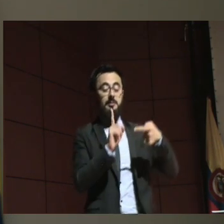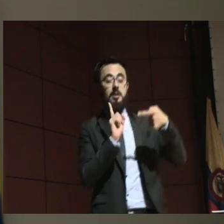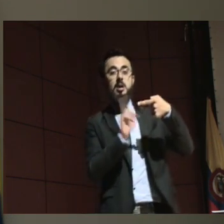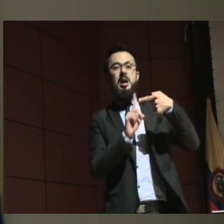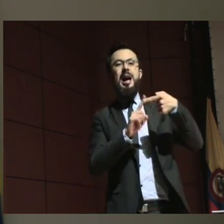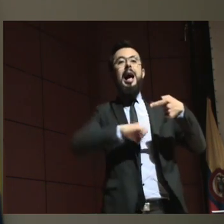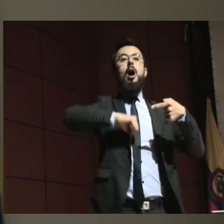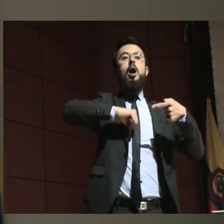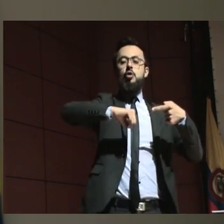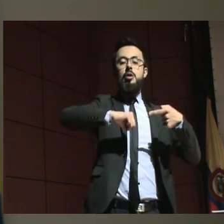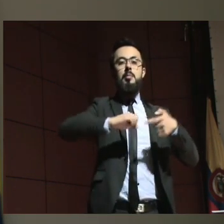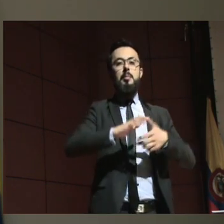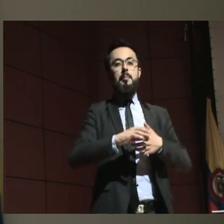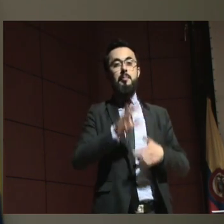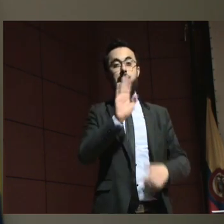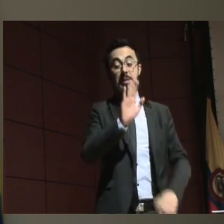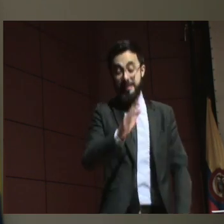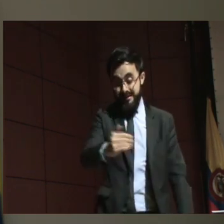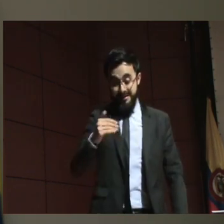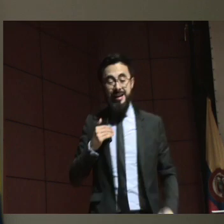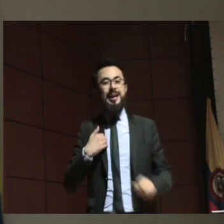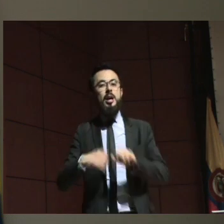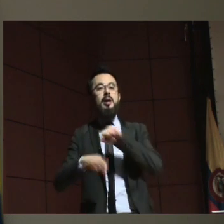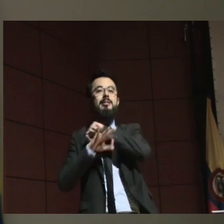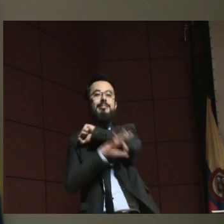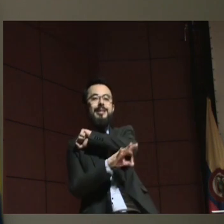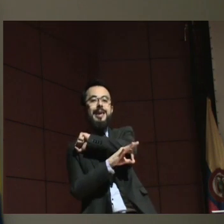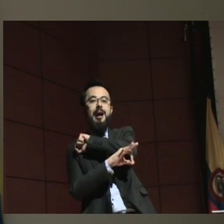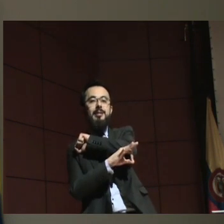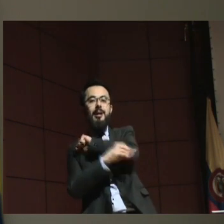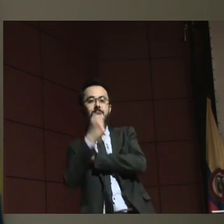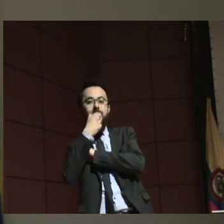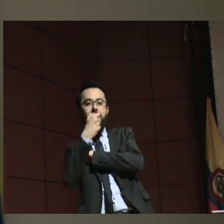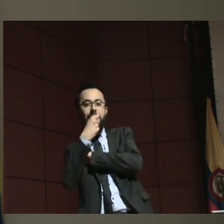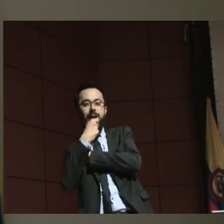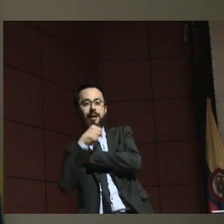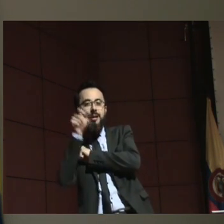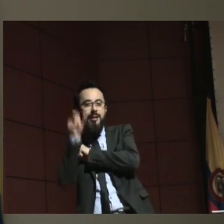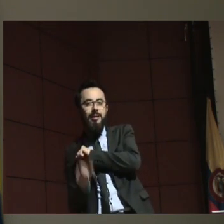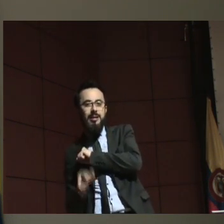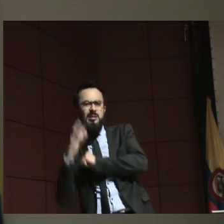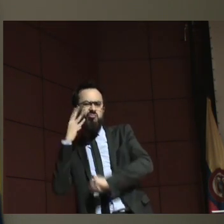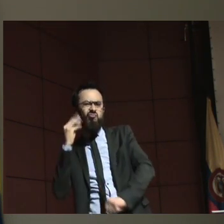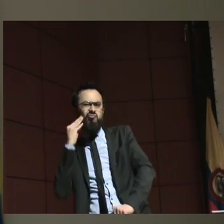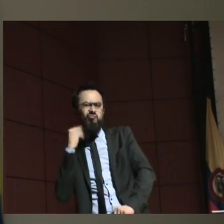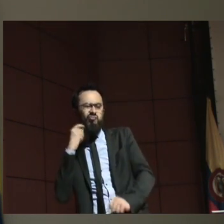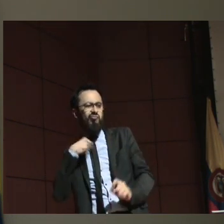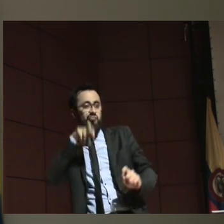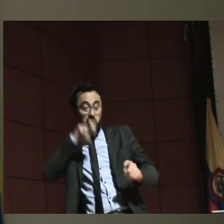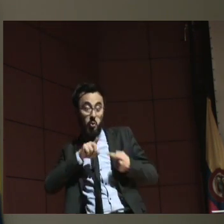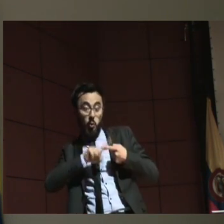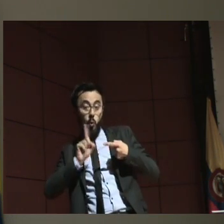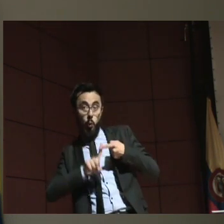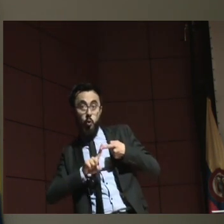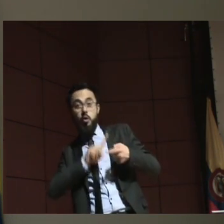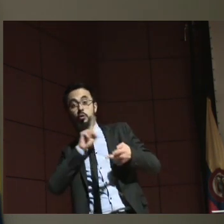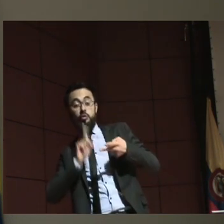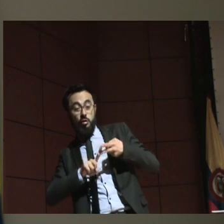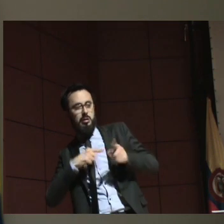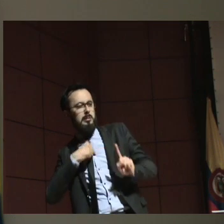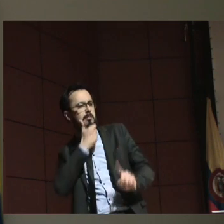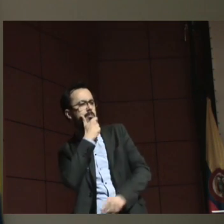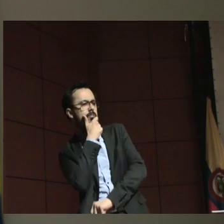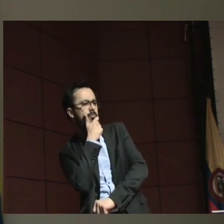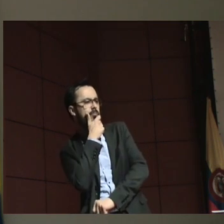interdicción a psiquiatras forenses de medicina legal. Y es el psiquiatra forense quien en últimas termina decidiendo sobre si una persona puede ser